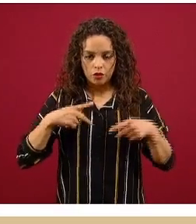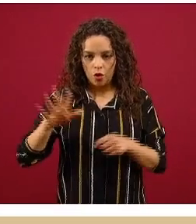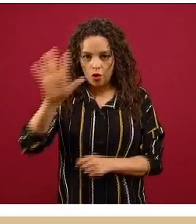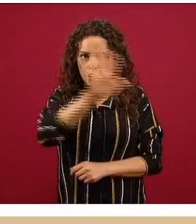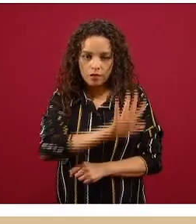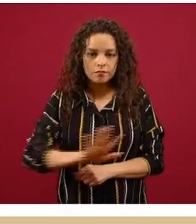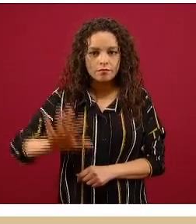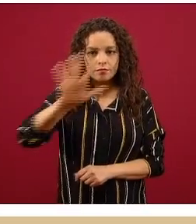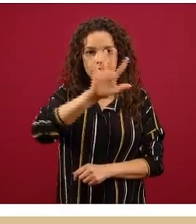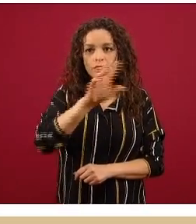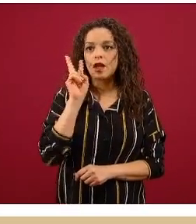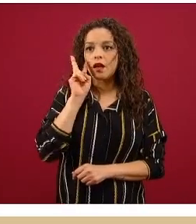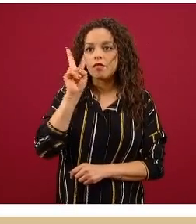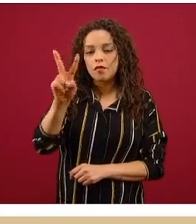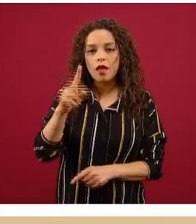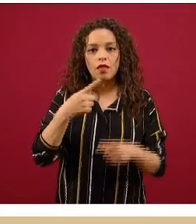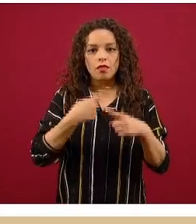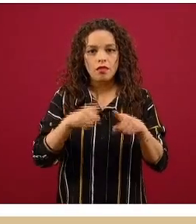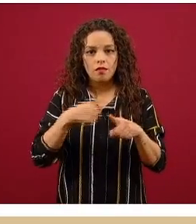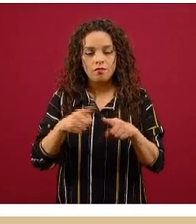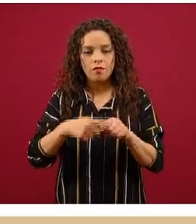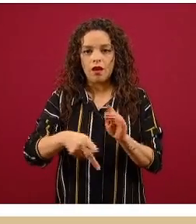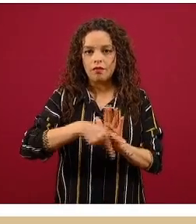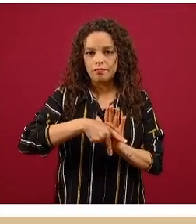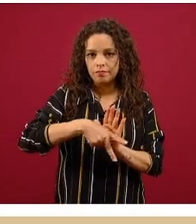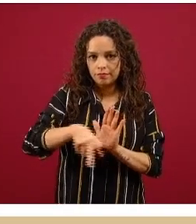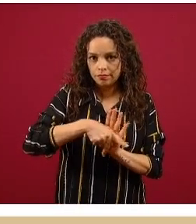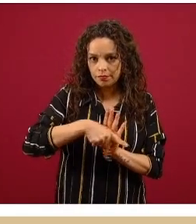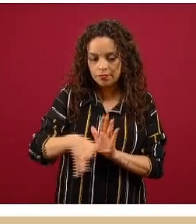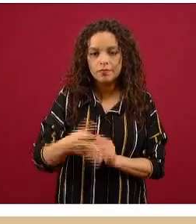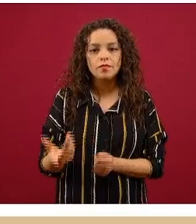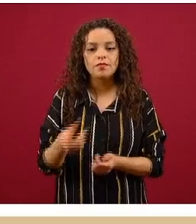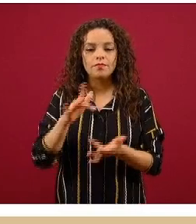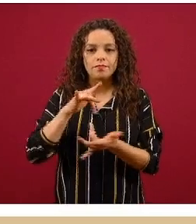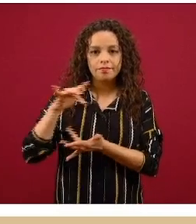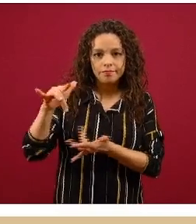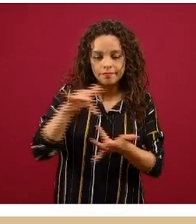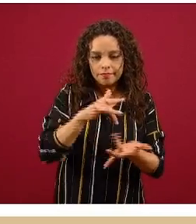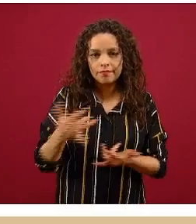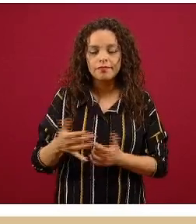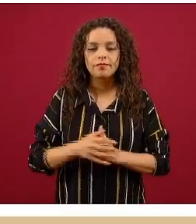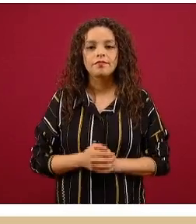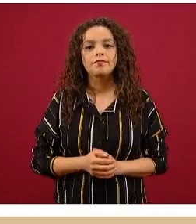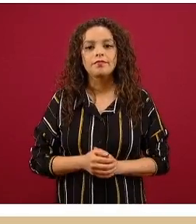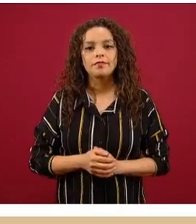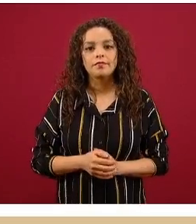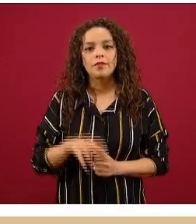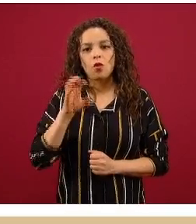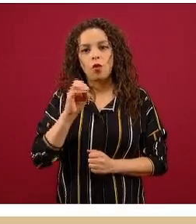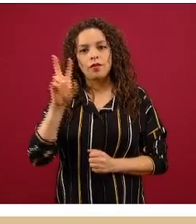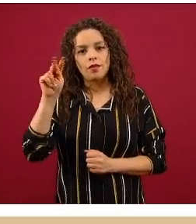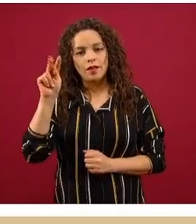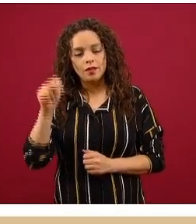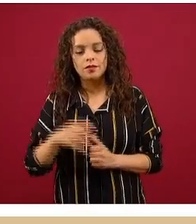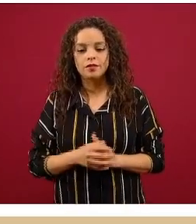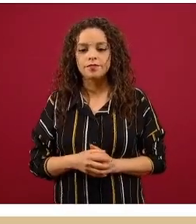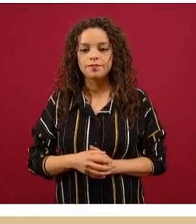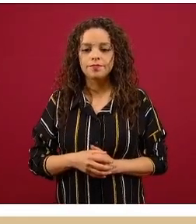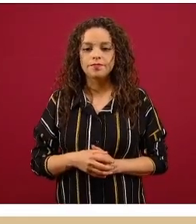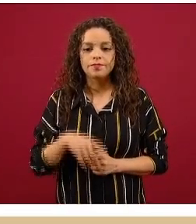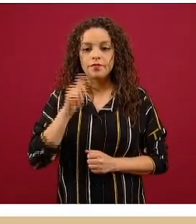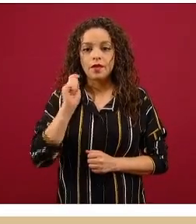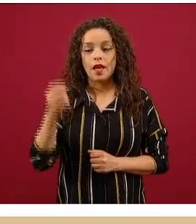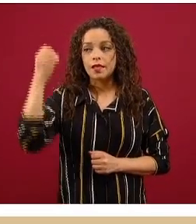escucha a través de los medios de comunicación y las redes sociales, que precisamente el objetivo que tiene el semáforo de